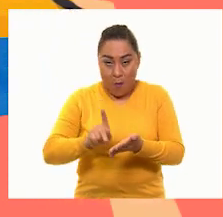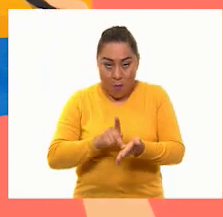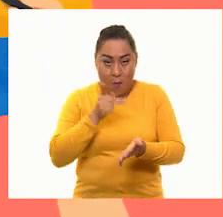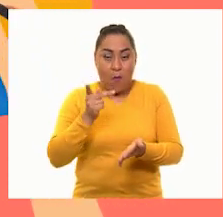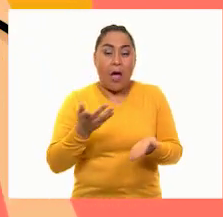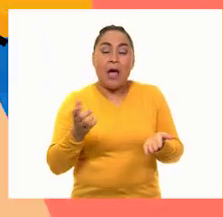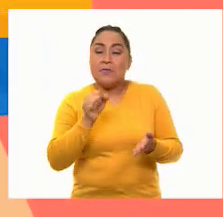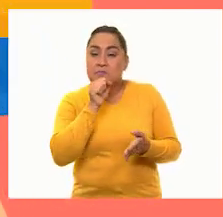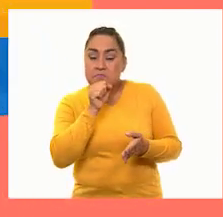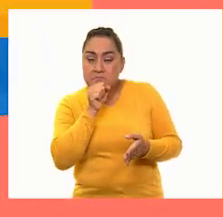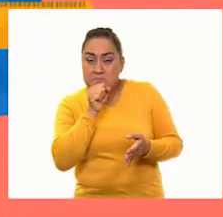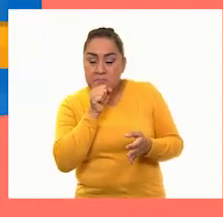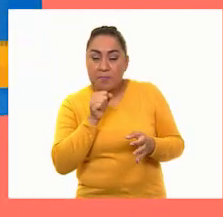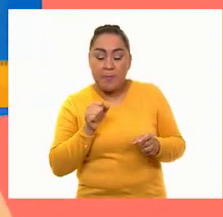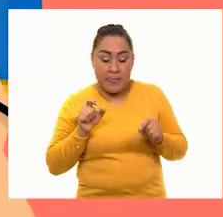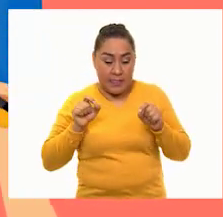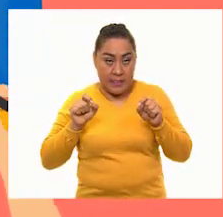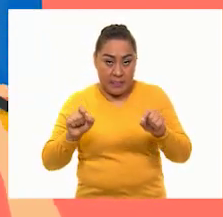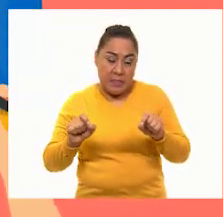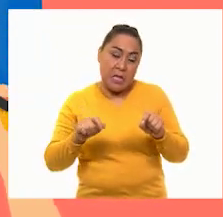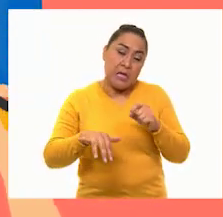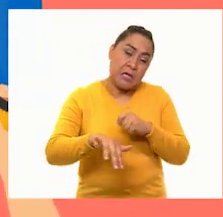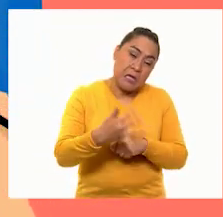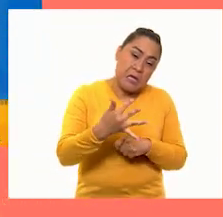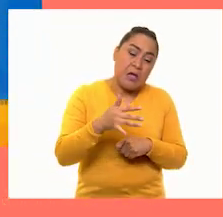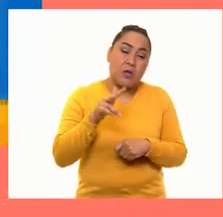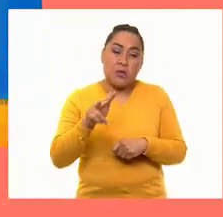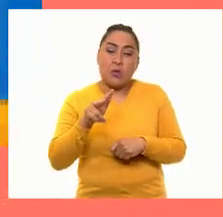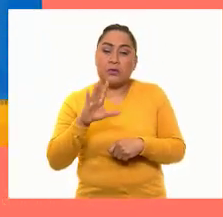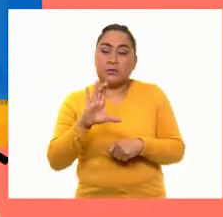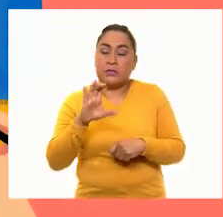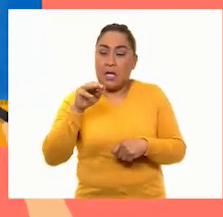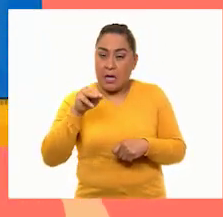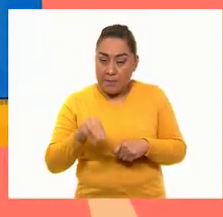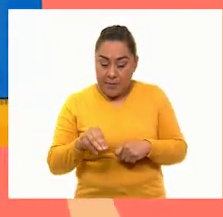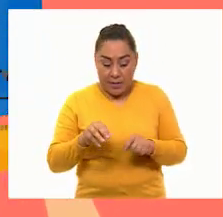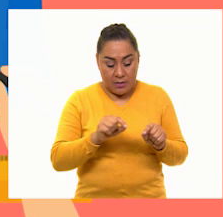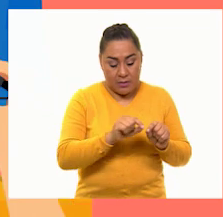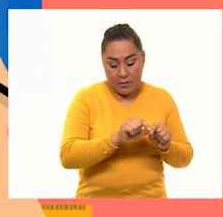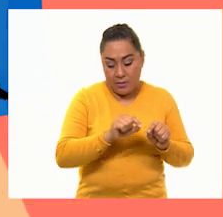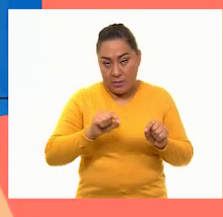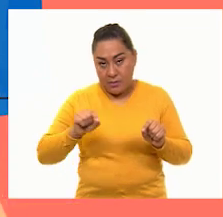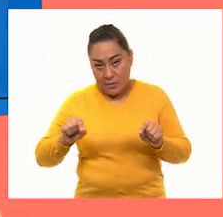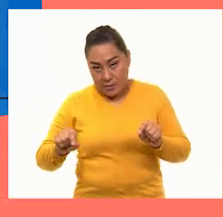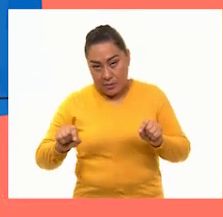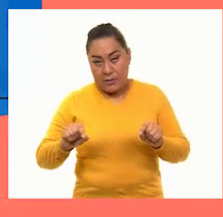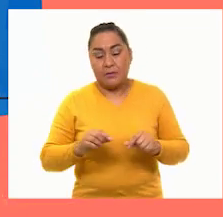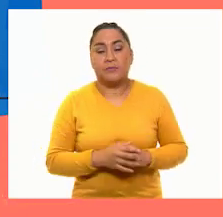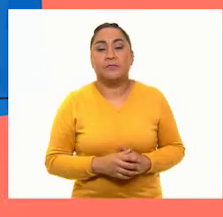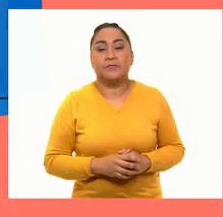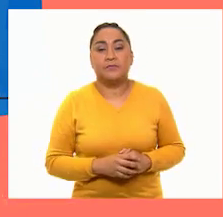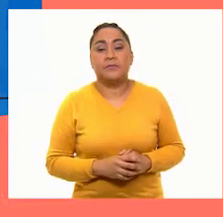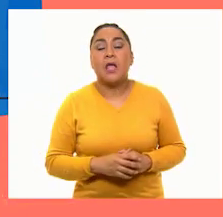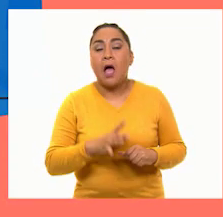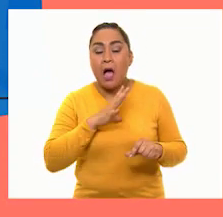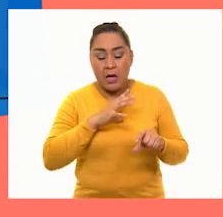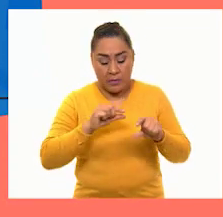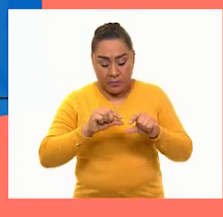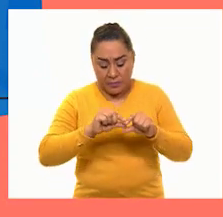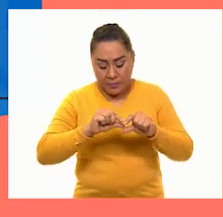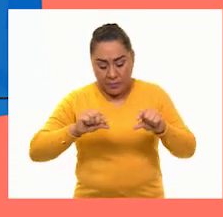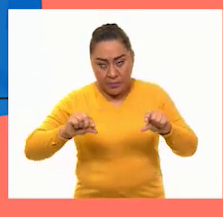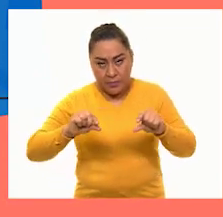el plumón o la pluma de 15 a 18 centímetros de largo de un lado, dejando un margen de